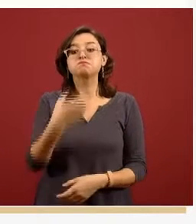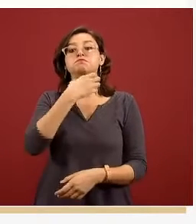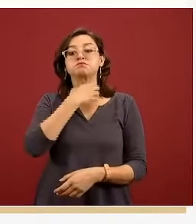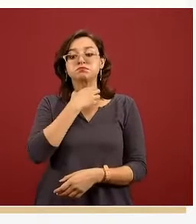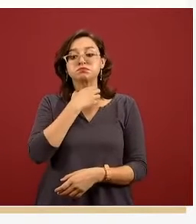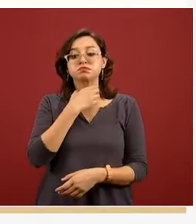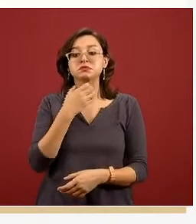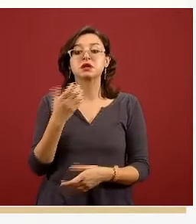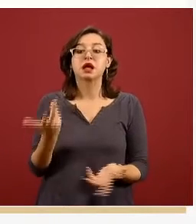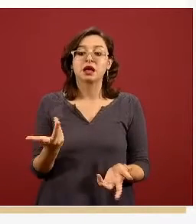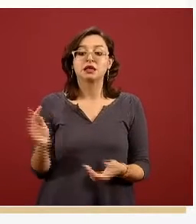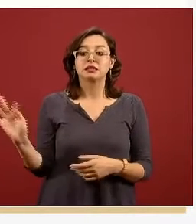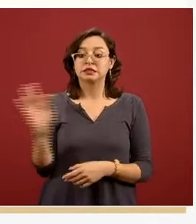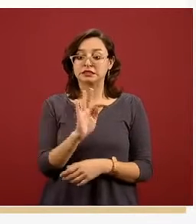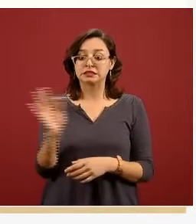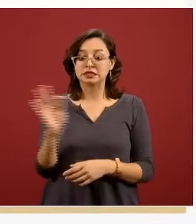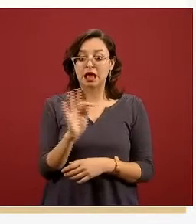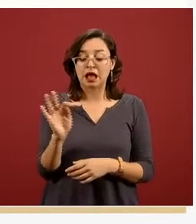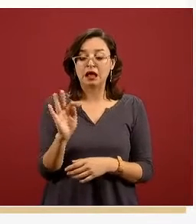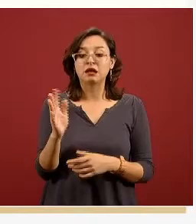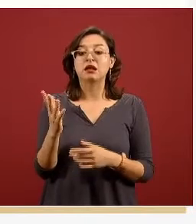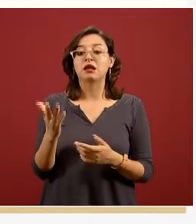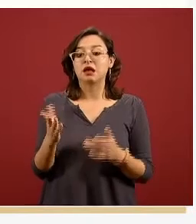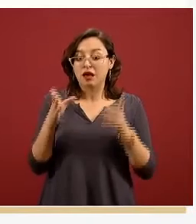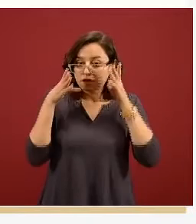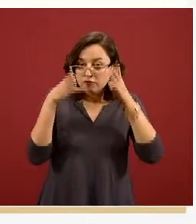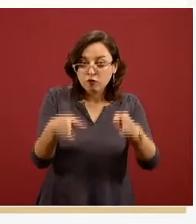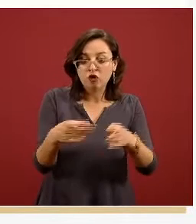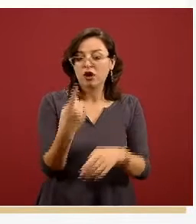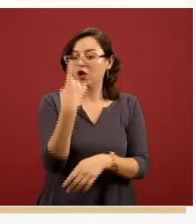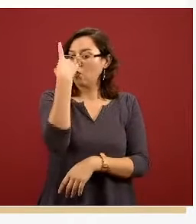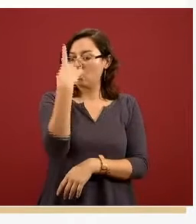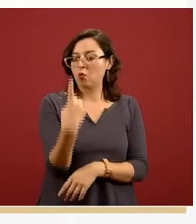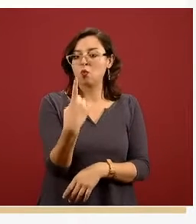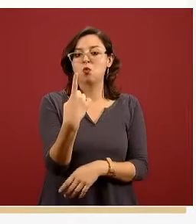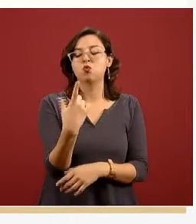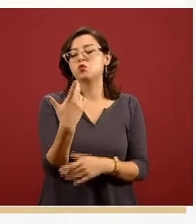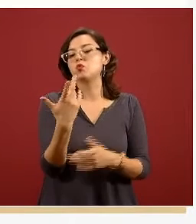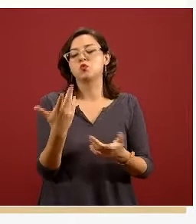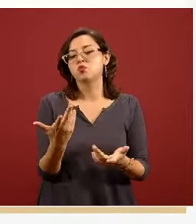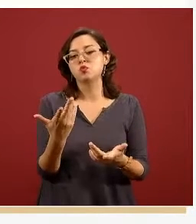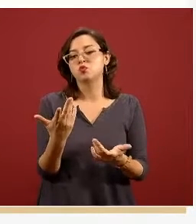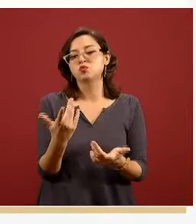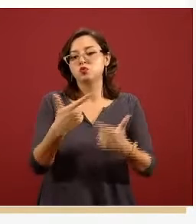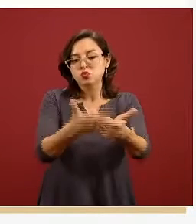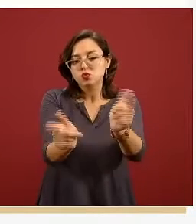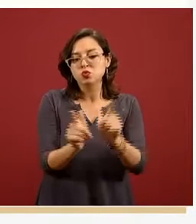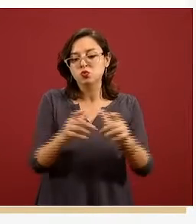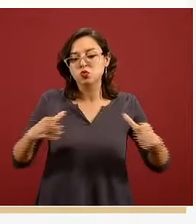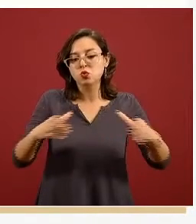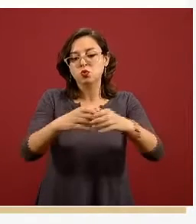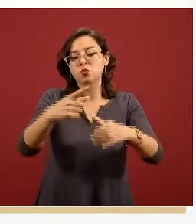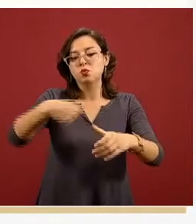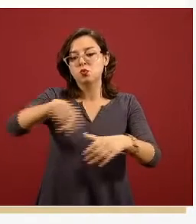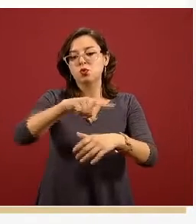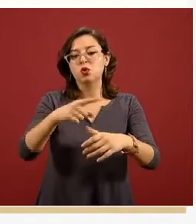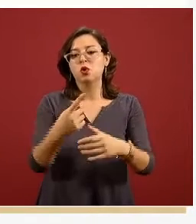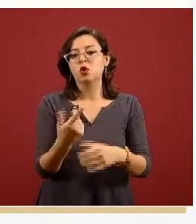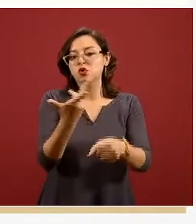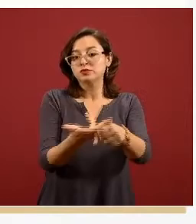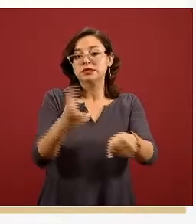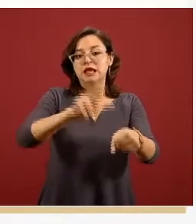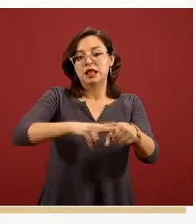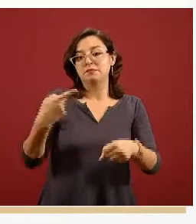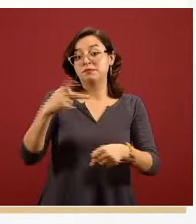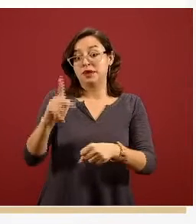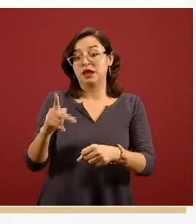siendo superior cuando ya nos enfocamos en algún sector de los que componen el Sistema Nacional de Salud,